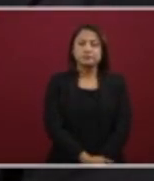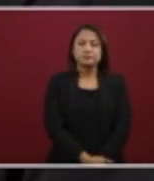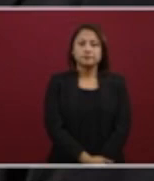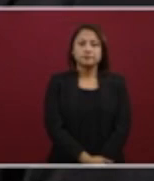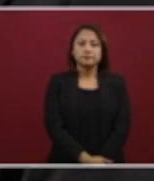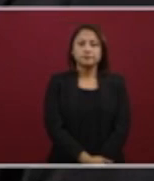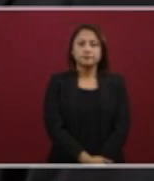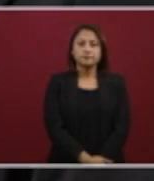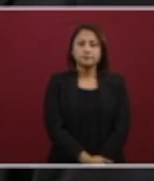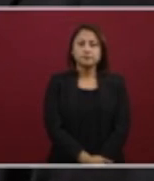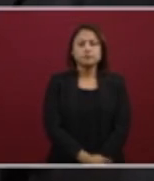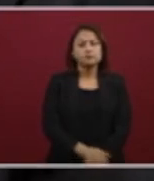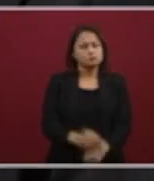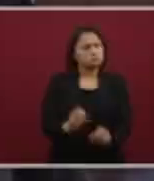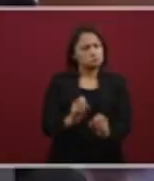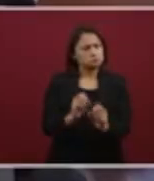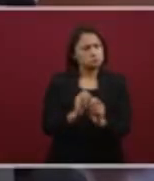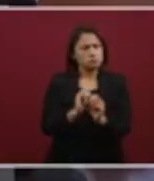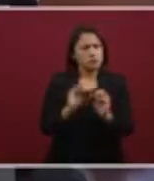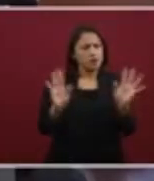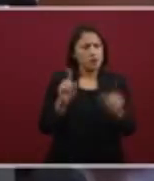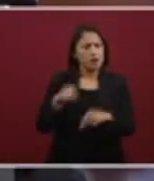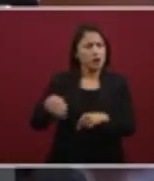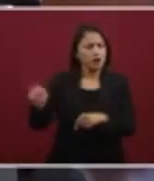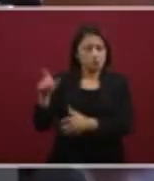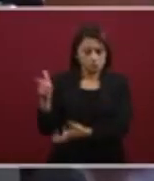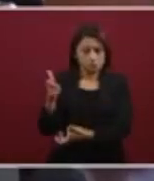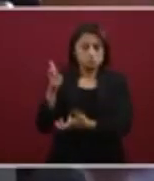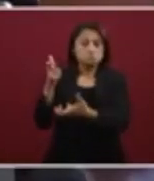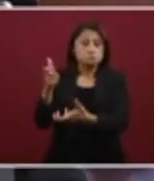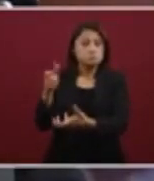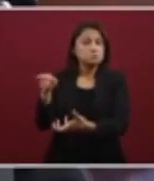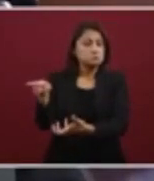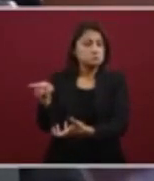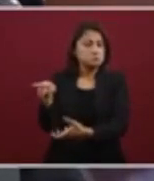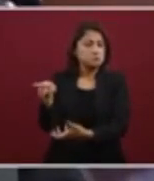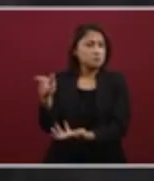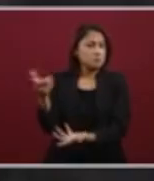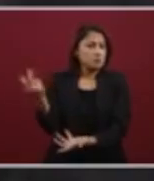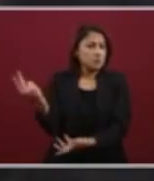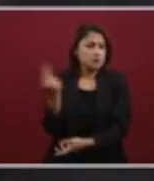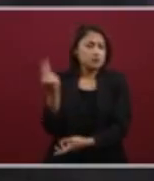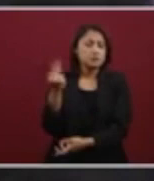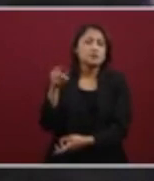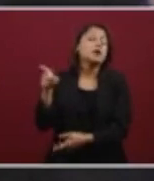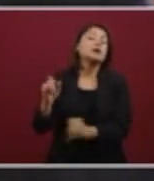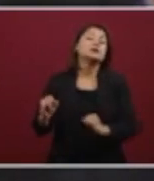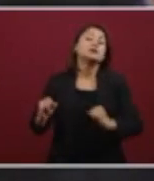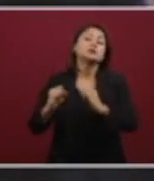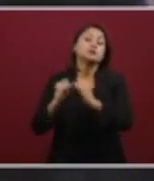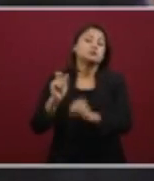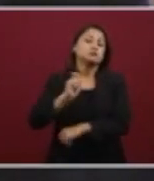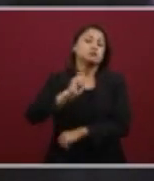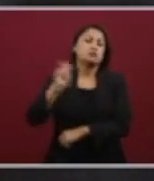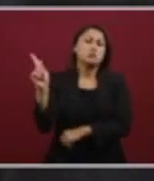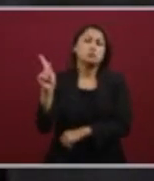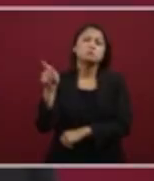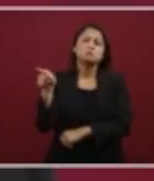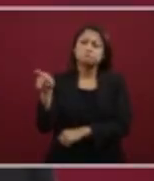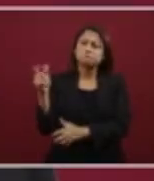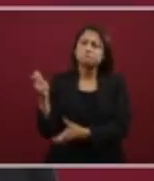bien merecido, son institutos de excelencia,